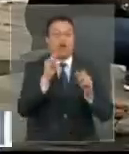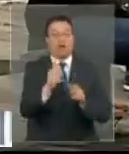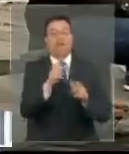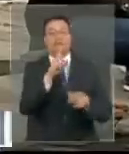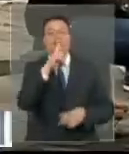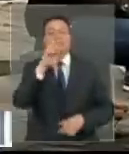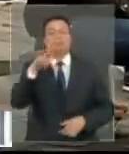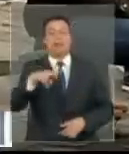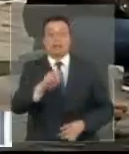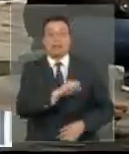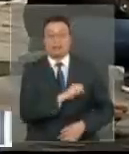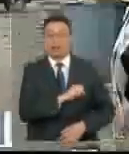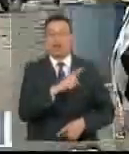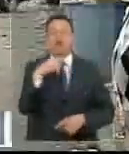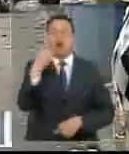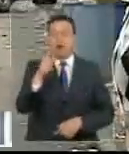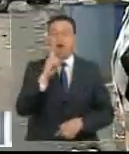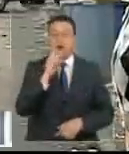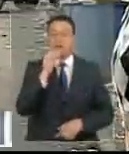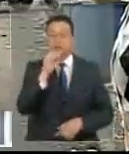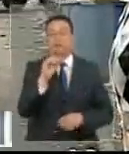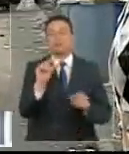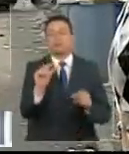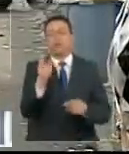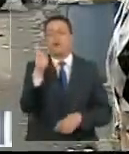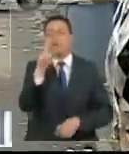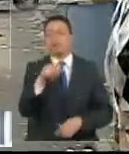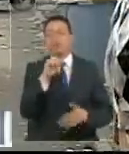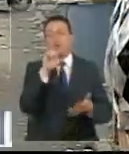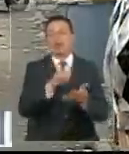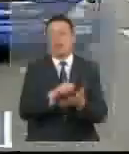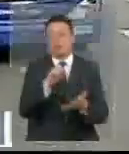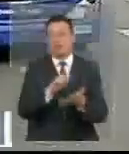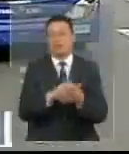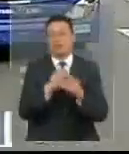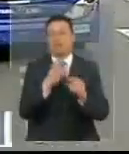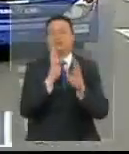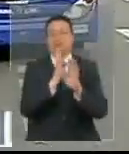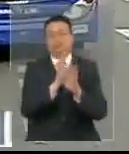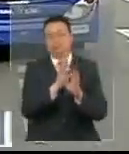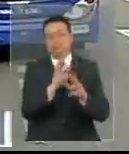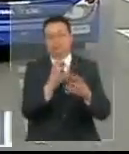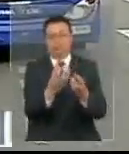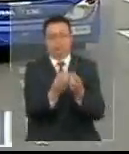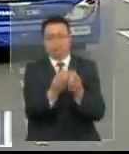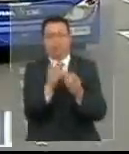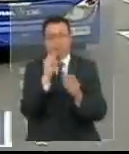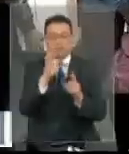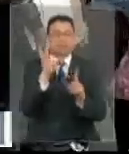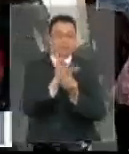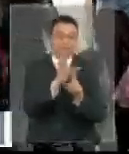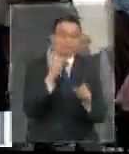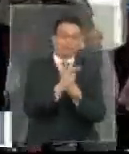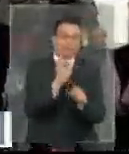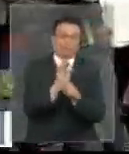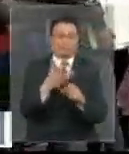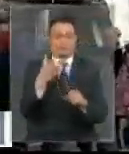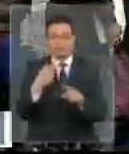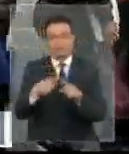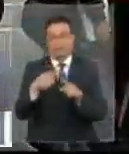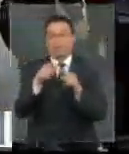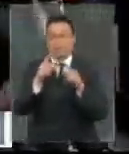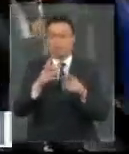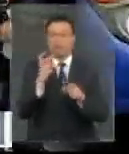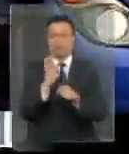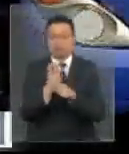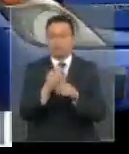A pesar de eso, vecinos alegan falta de frecuencia de los buses, lo que provoca congestión y focos de delincuencia. De hecho, delitos como